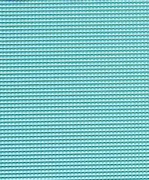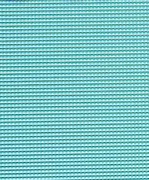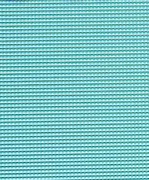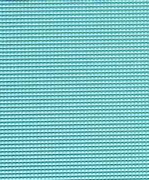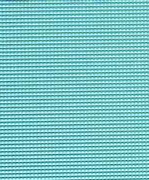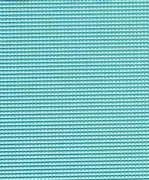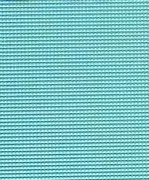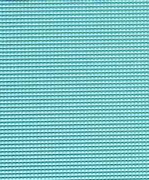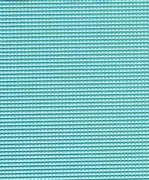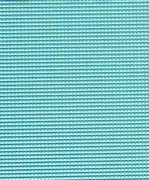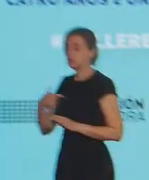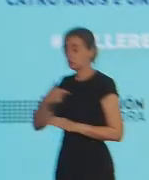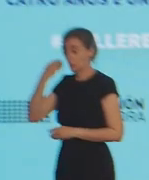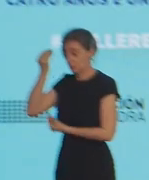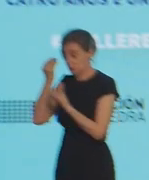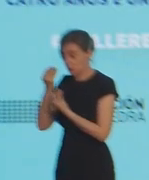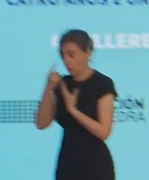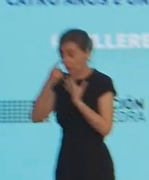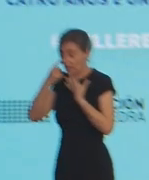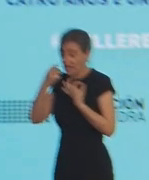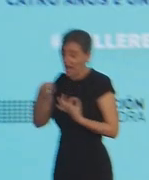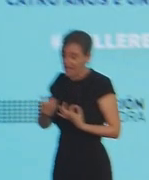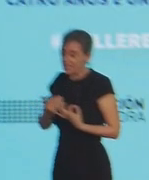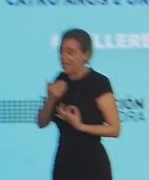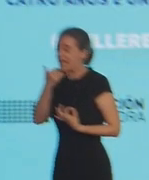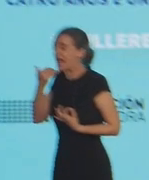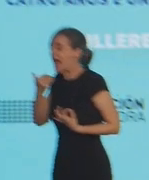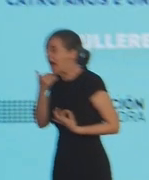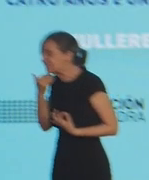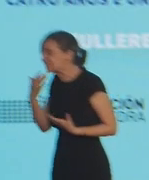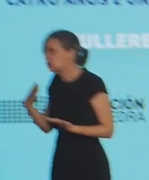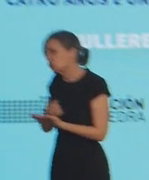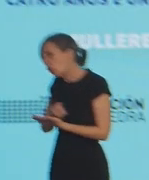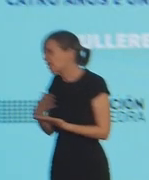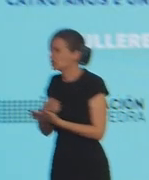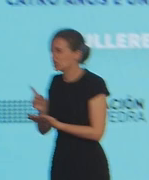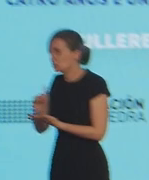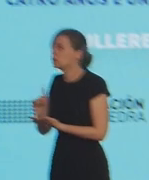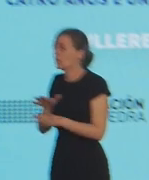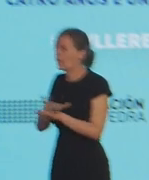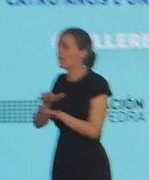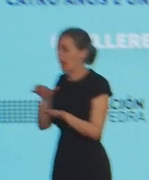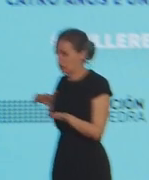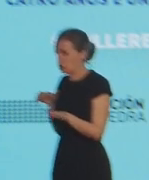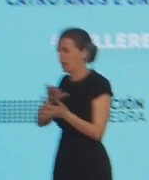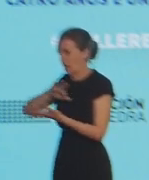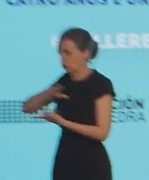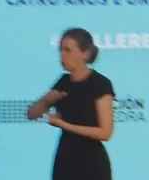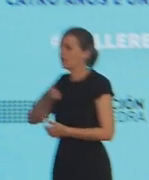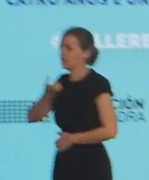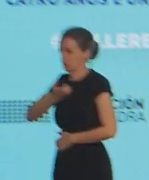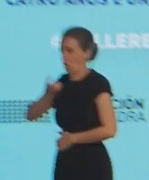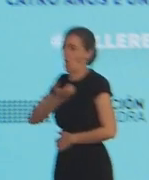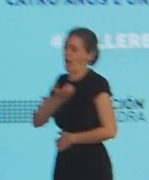pensó que prácticamente no bueno no todas pero wi-fi si más las nuevas en realidad son nuevas locales que luego